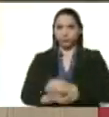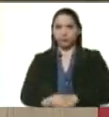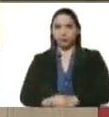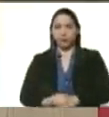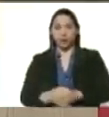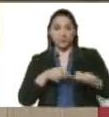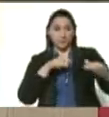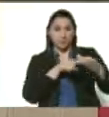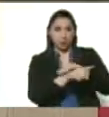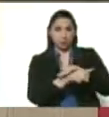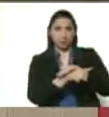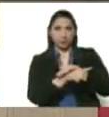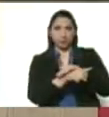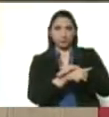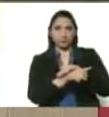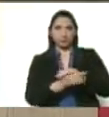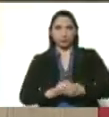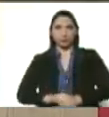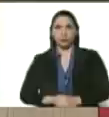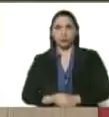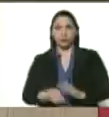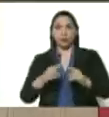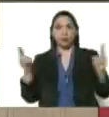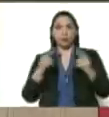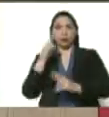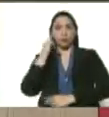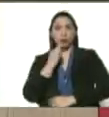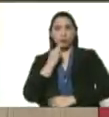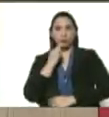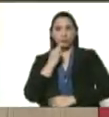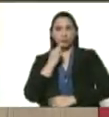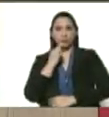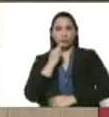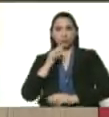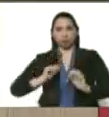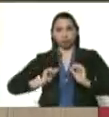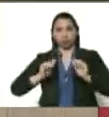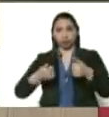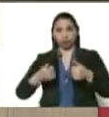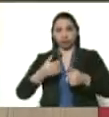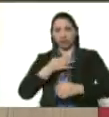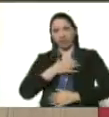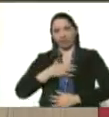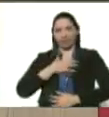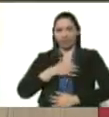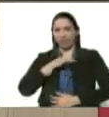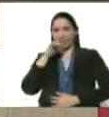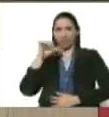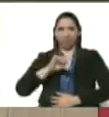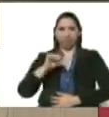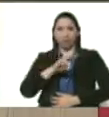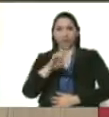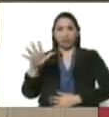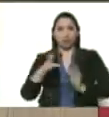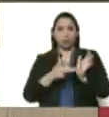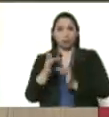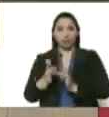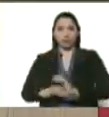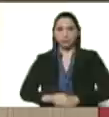entra por el puente Simón Bolívar, inició sus síntomas el 25 de abril